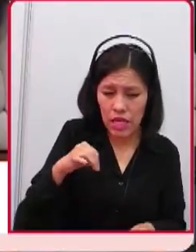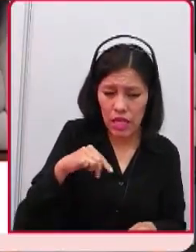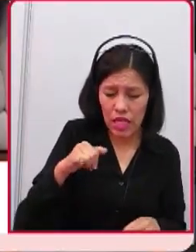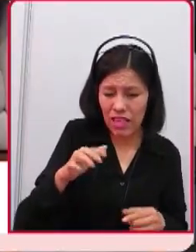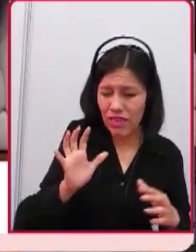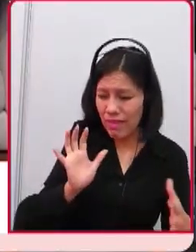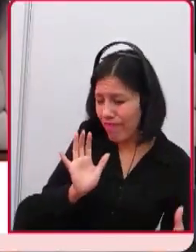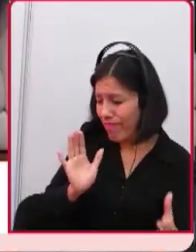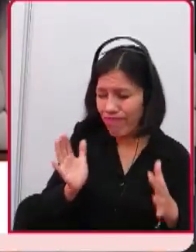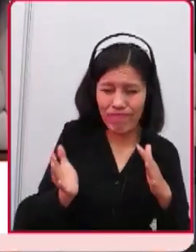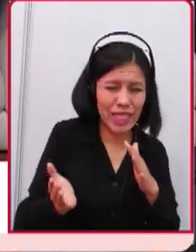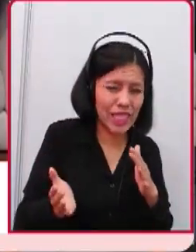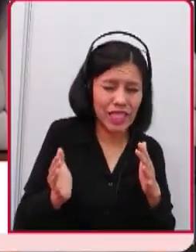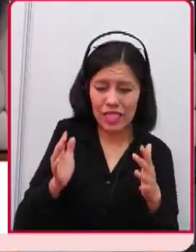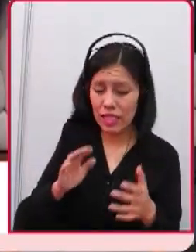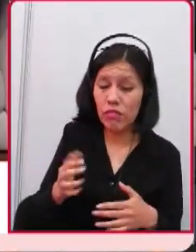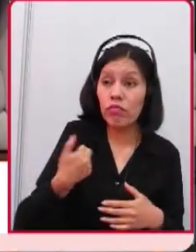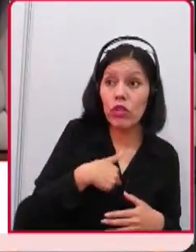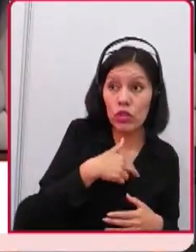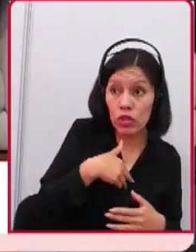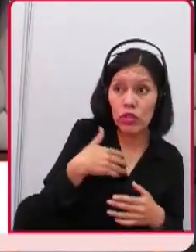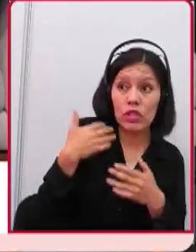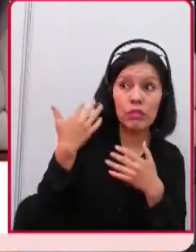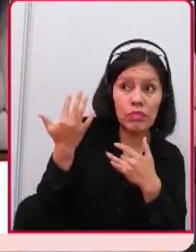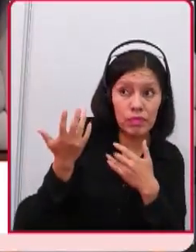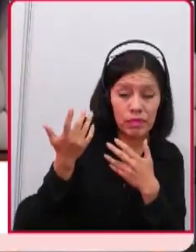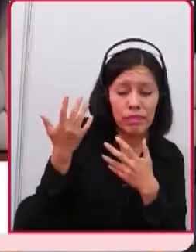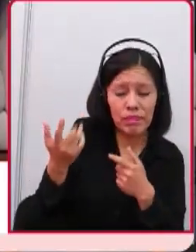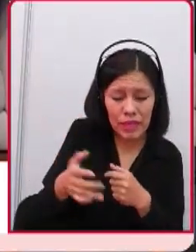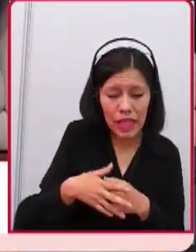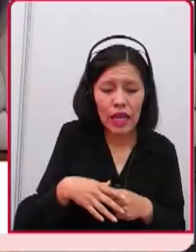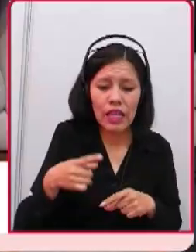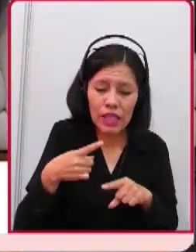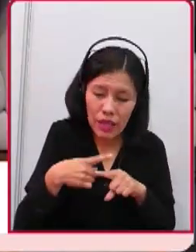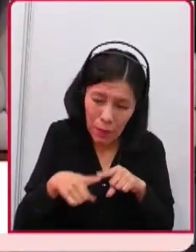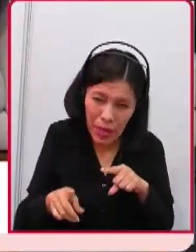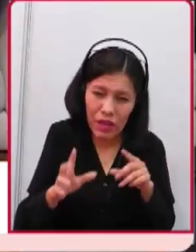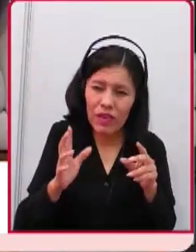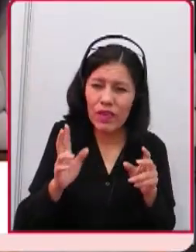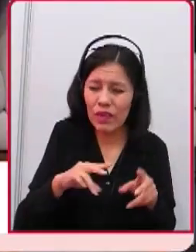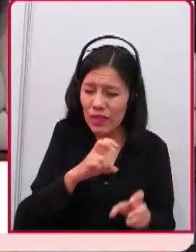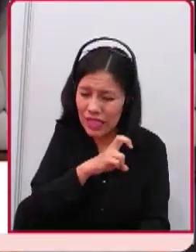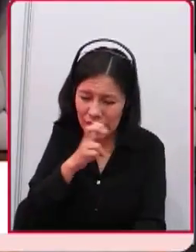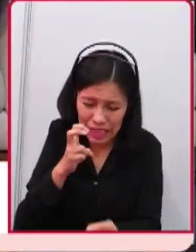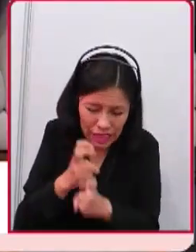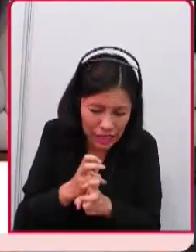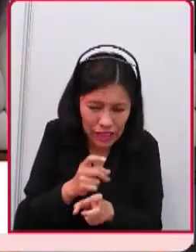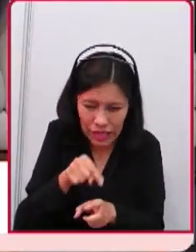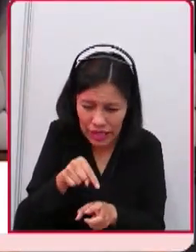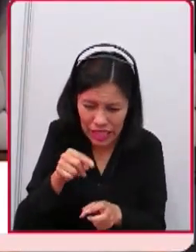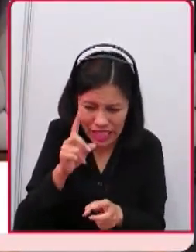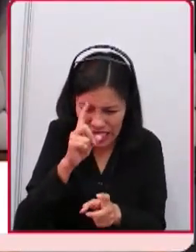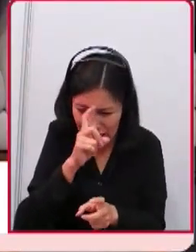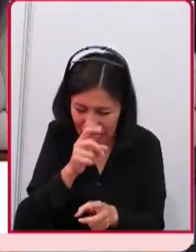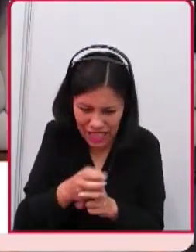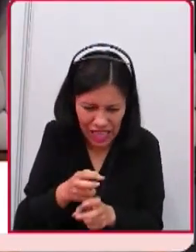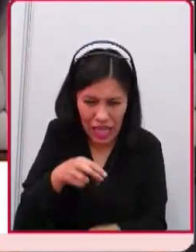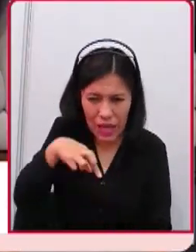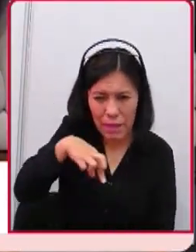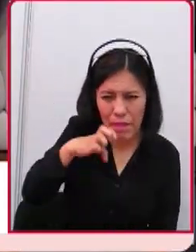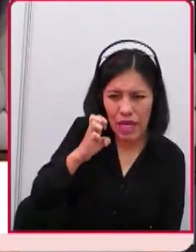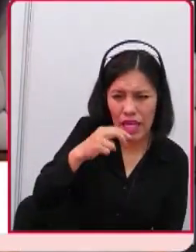Estamos en espera, pero como mencioné inicialmente, la complejidad de Peñasquito es